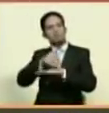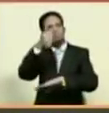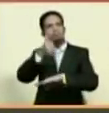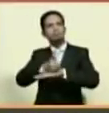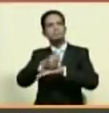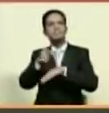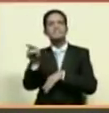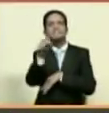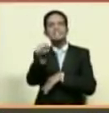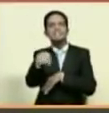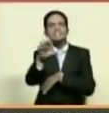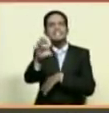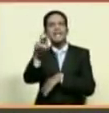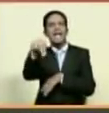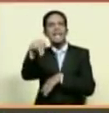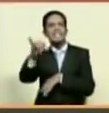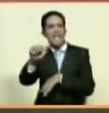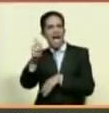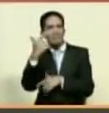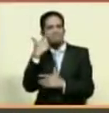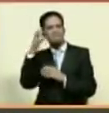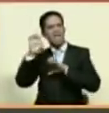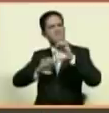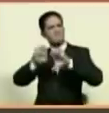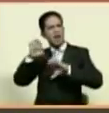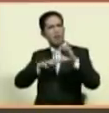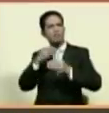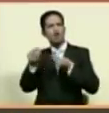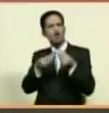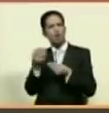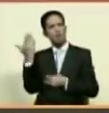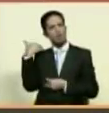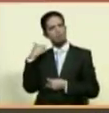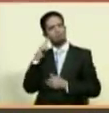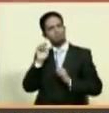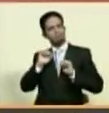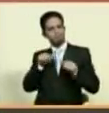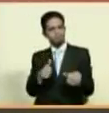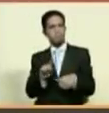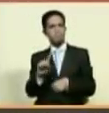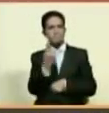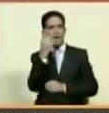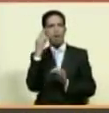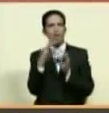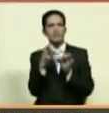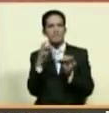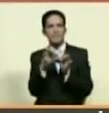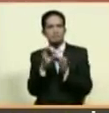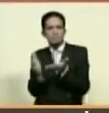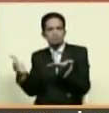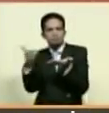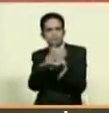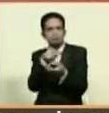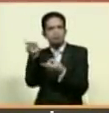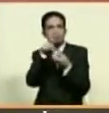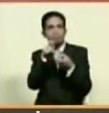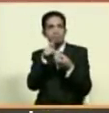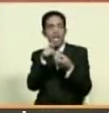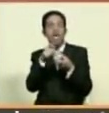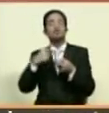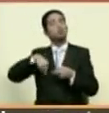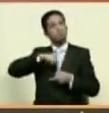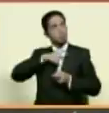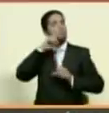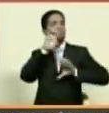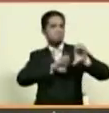evaluando la recaudación que se inició el pasado 1 de septiembre, y decir que vamos muy bien.